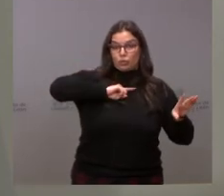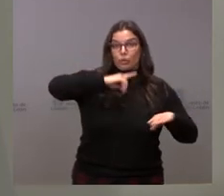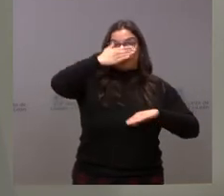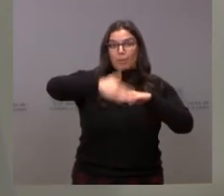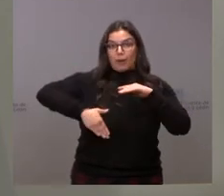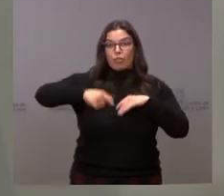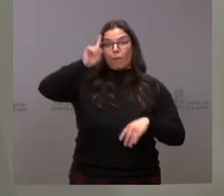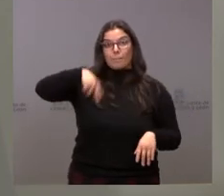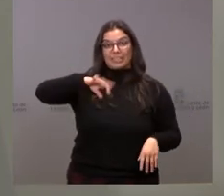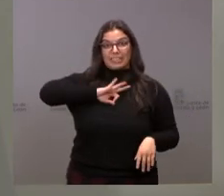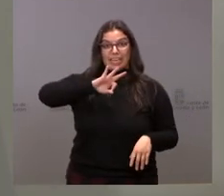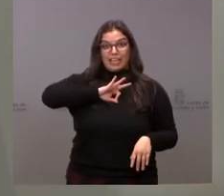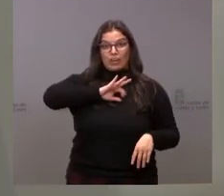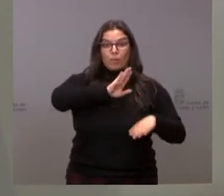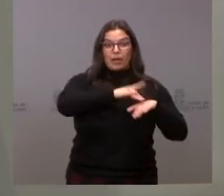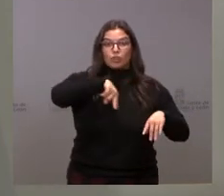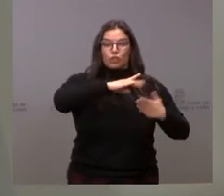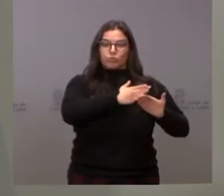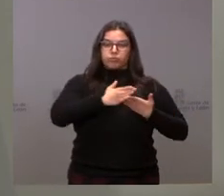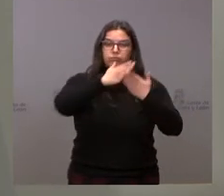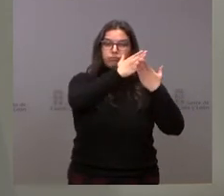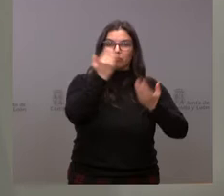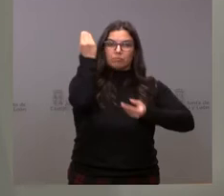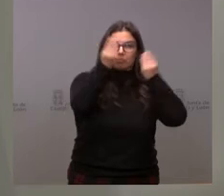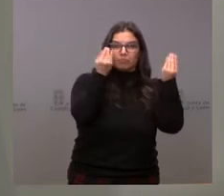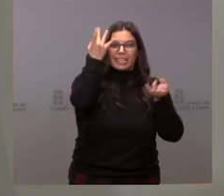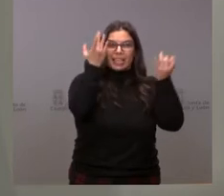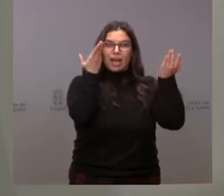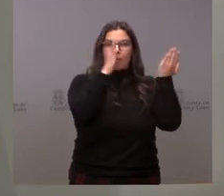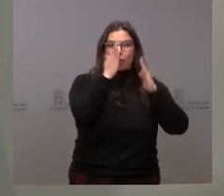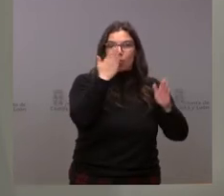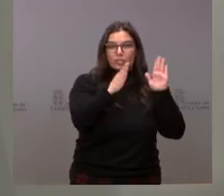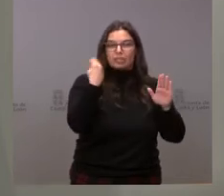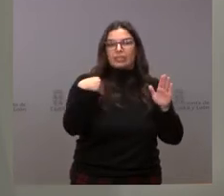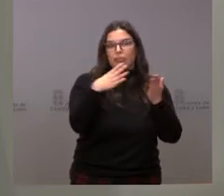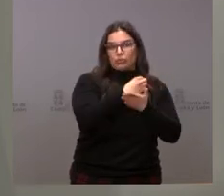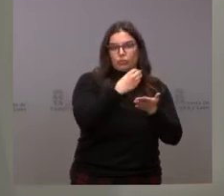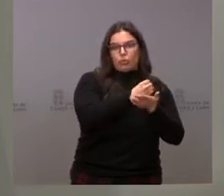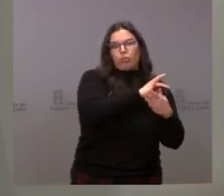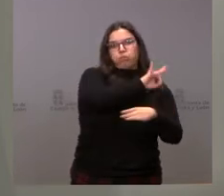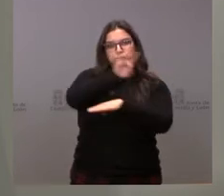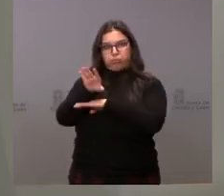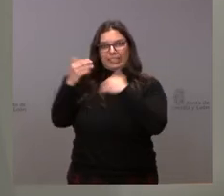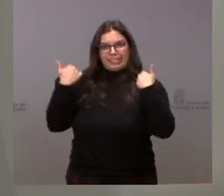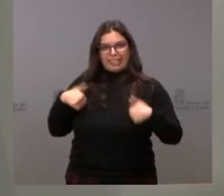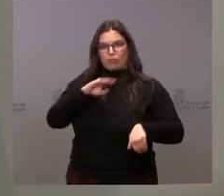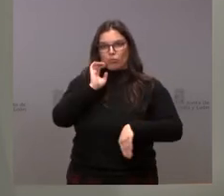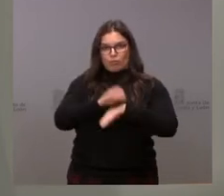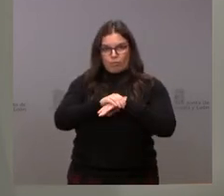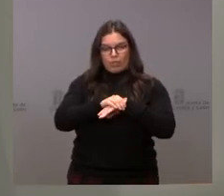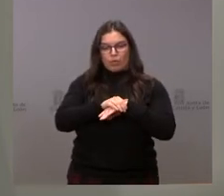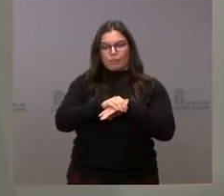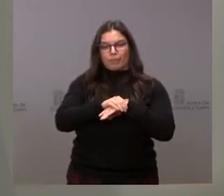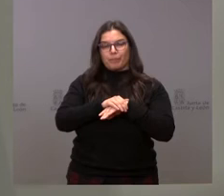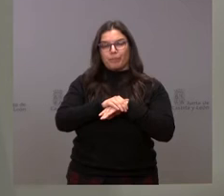el mes de enero para remitir nuestras observaciones al mismo es algo que hemos hecho que hemos hecho sobre la base